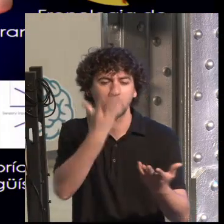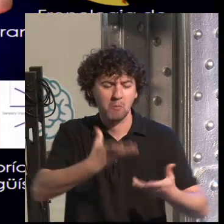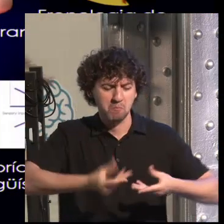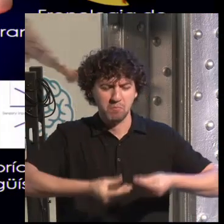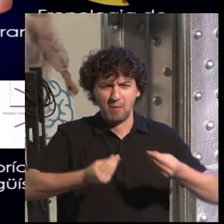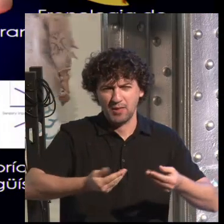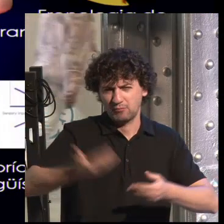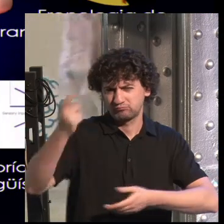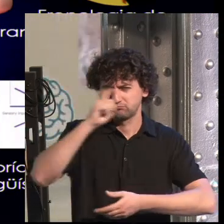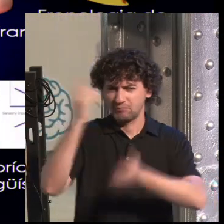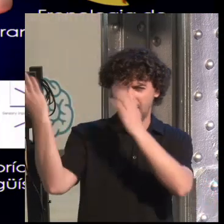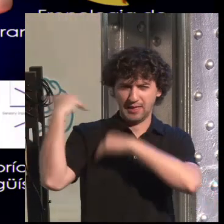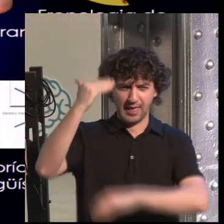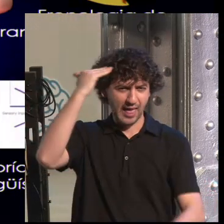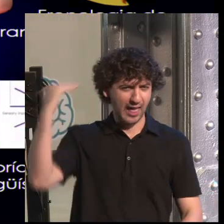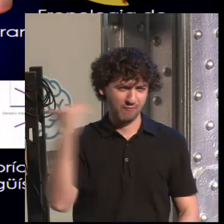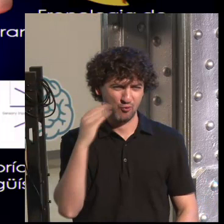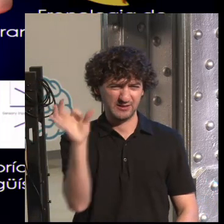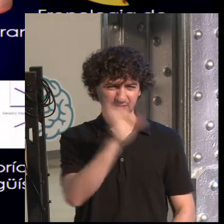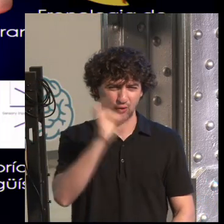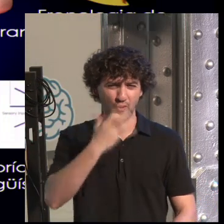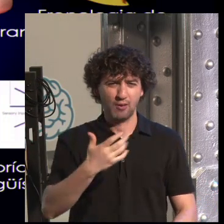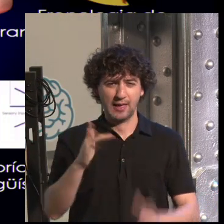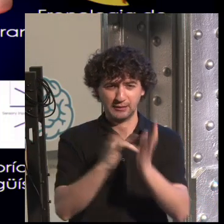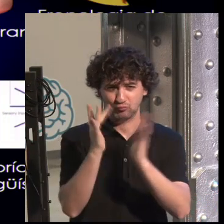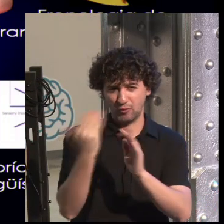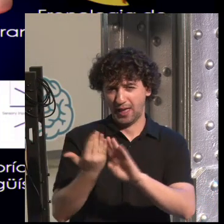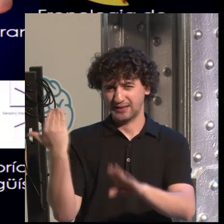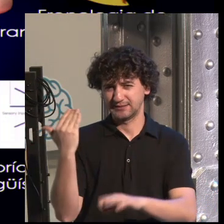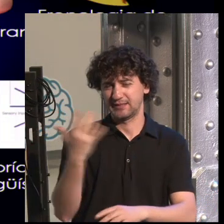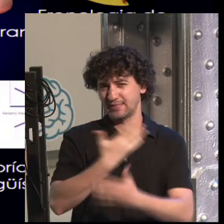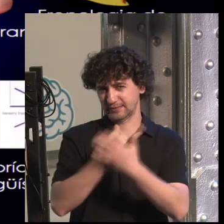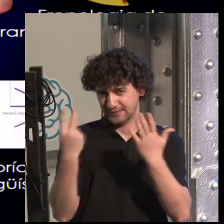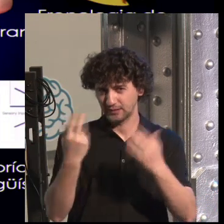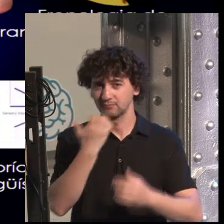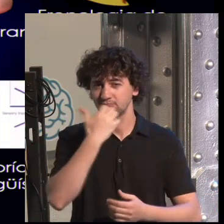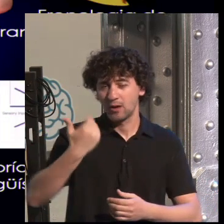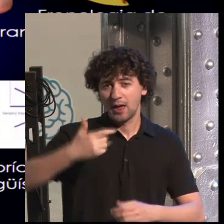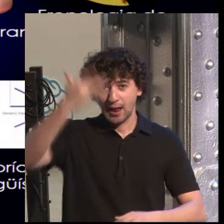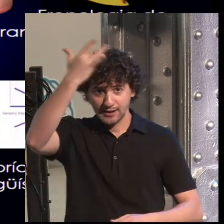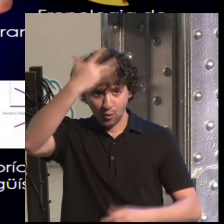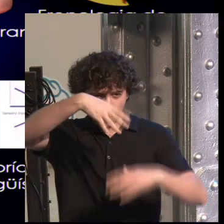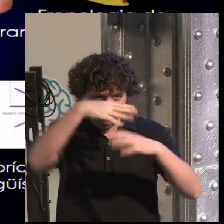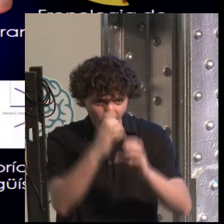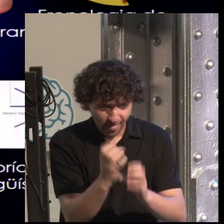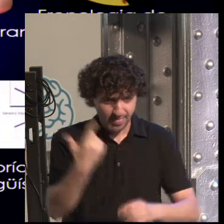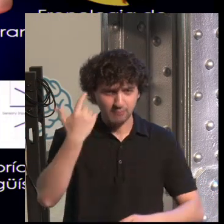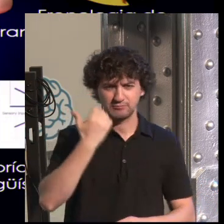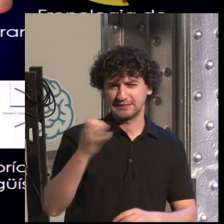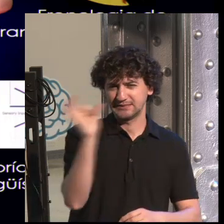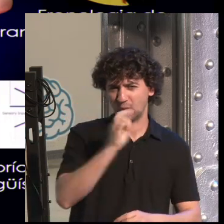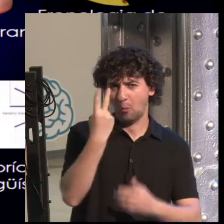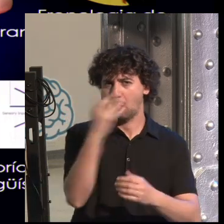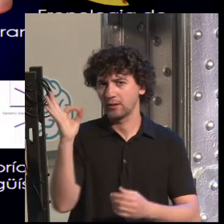papiro egipcio del siglo XVII a.C. hasta el nacimiento de la neurociencia y de las ciencias cognitivas en el siglo